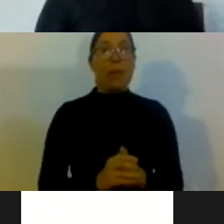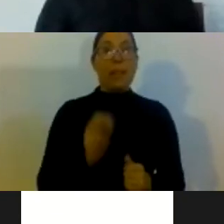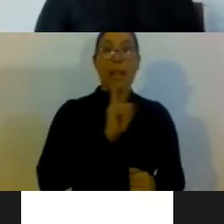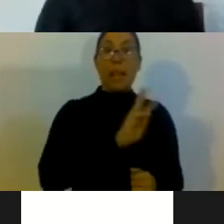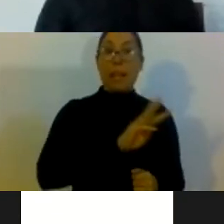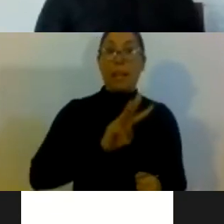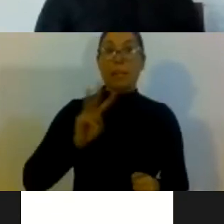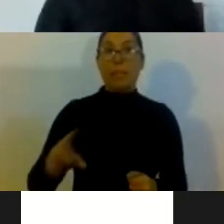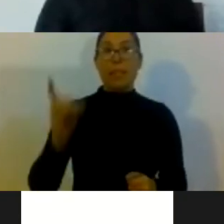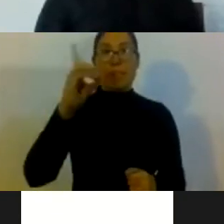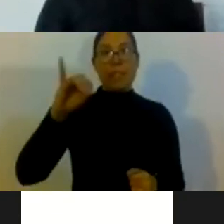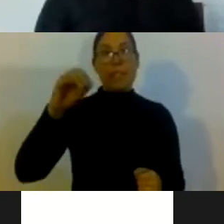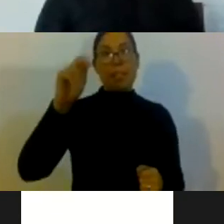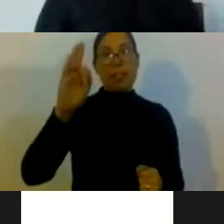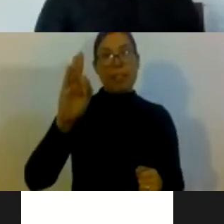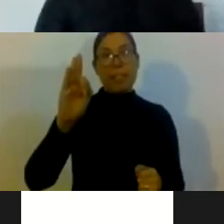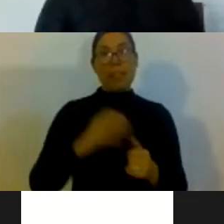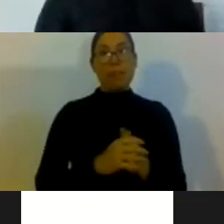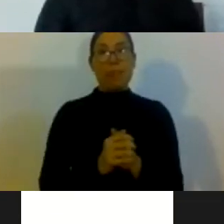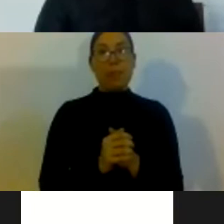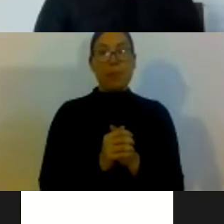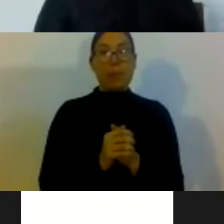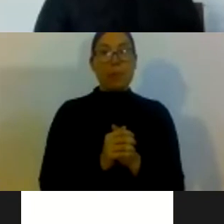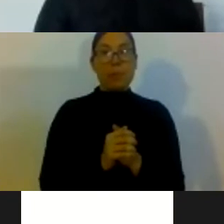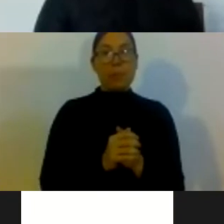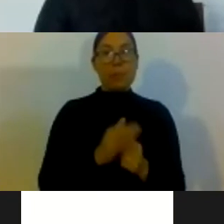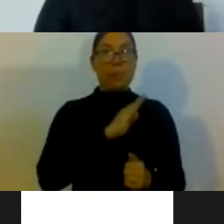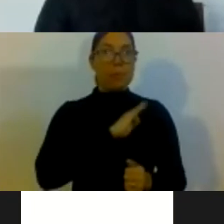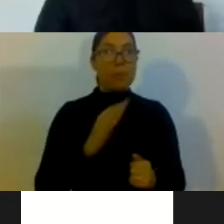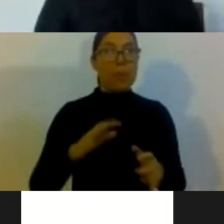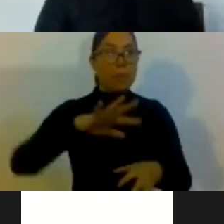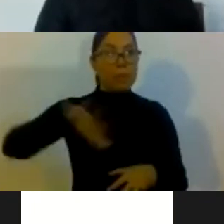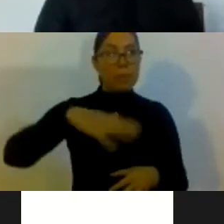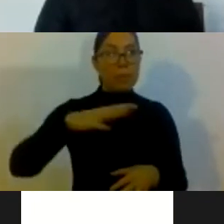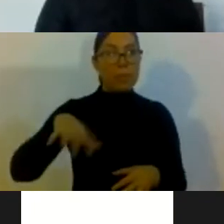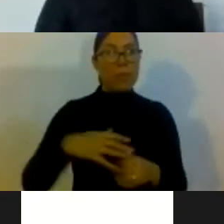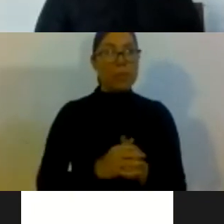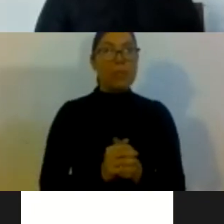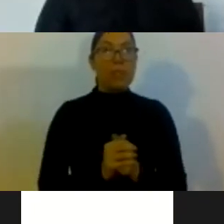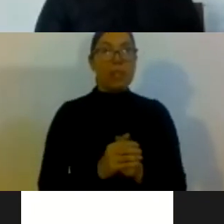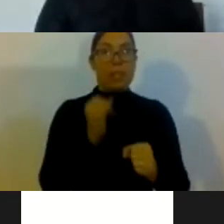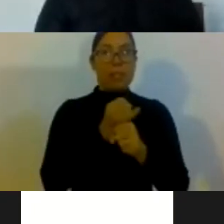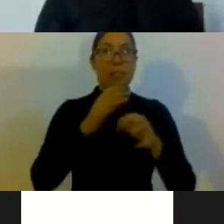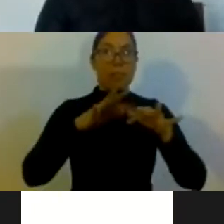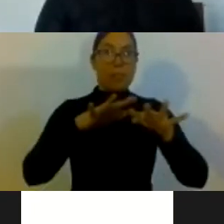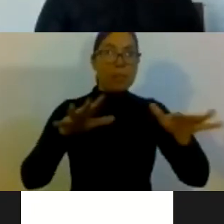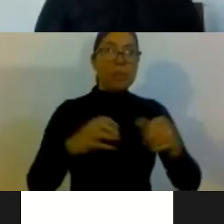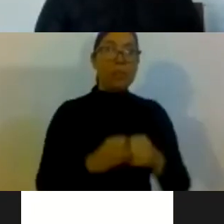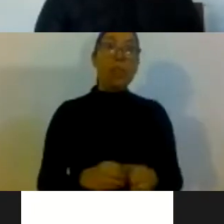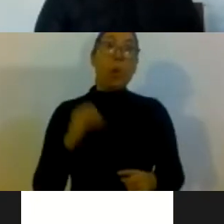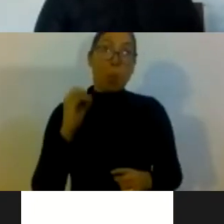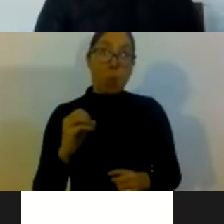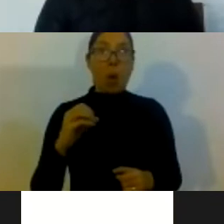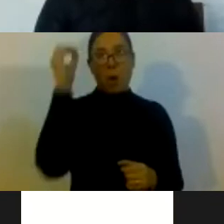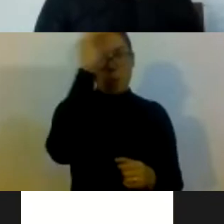www.cariconca.gob.mx, vamos a seguir informándoles por si cualquier cosa sucediese, pero vamos a tomar en consideración estas